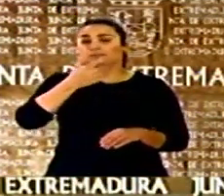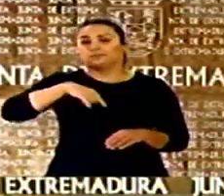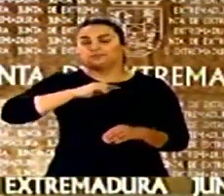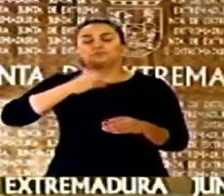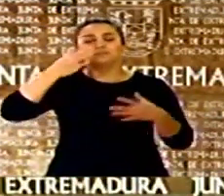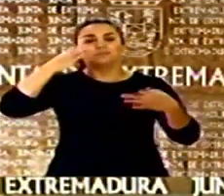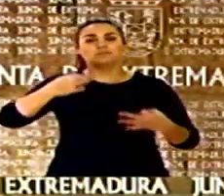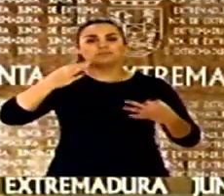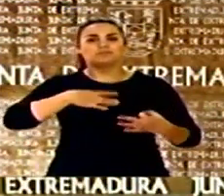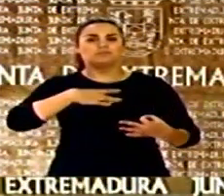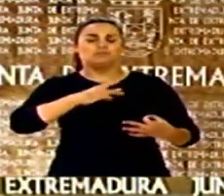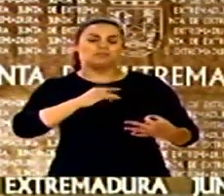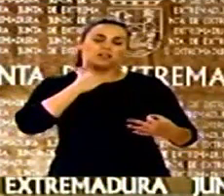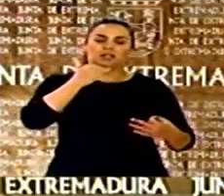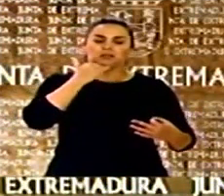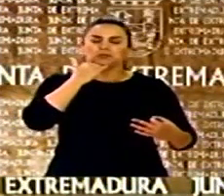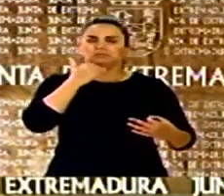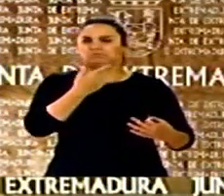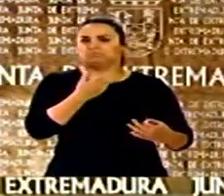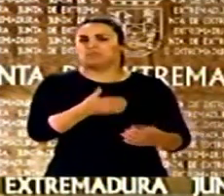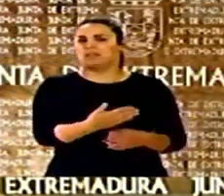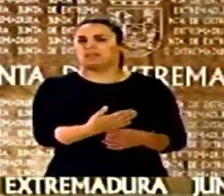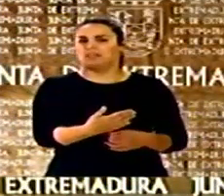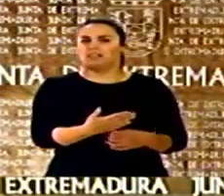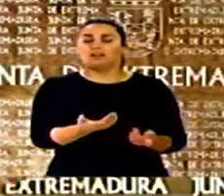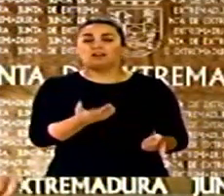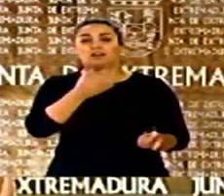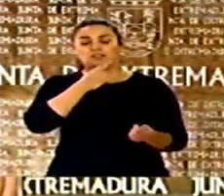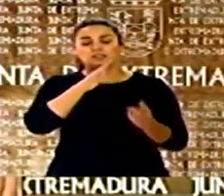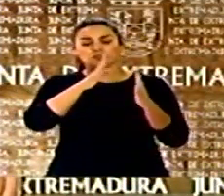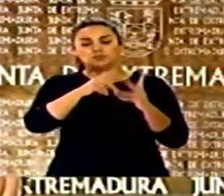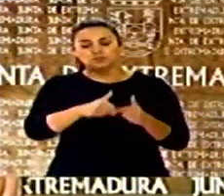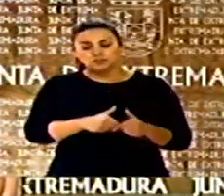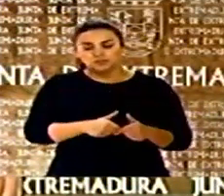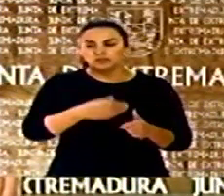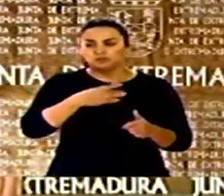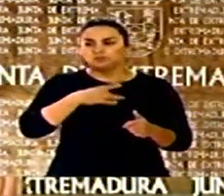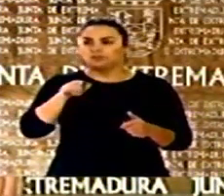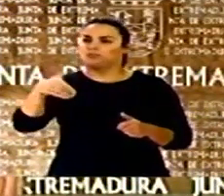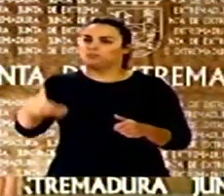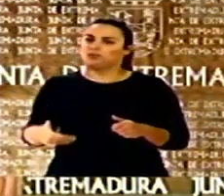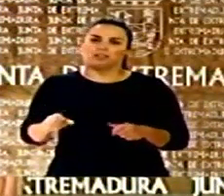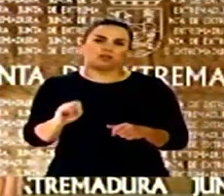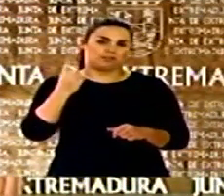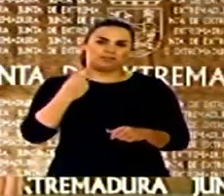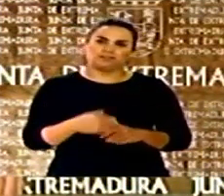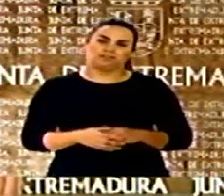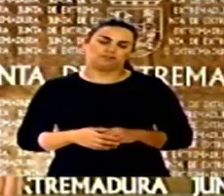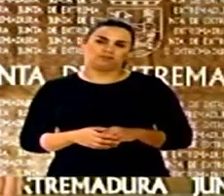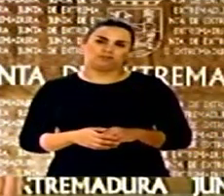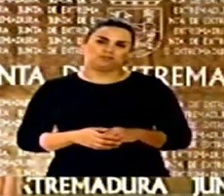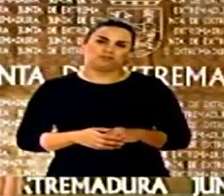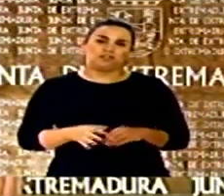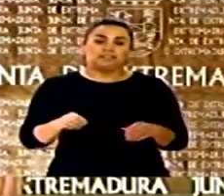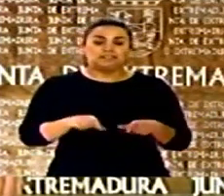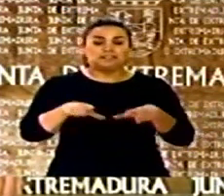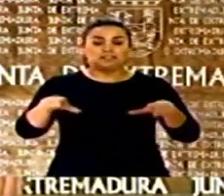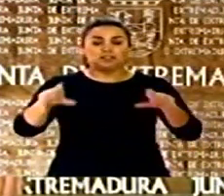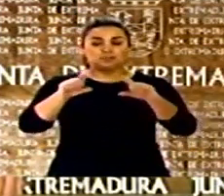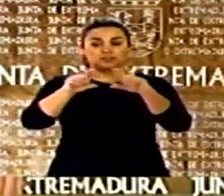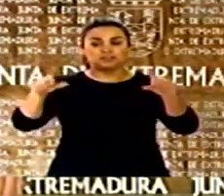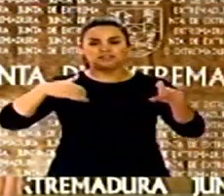más ágil, que vamos a aprobar ahora en enero, pues van a venir a aportar esa conclusión. Vamos a conseguir